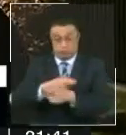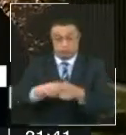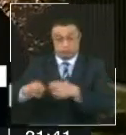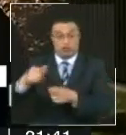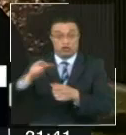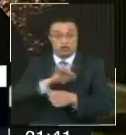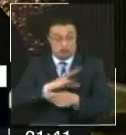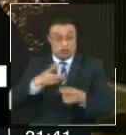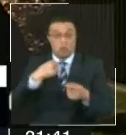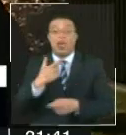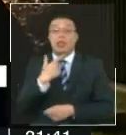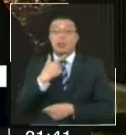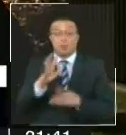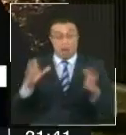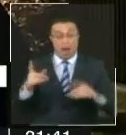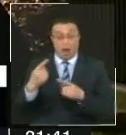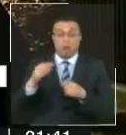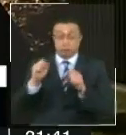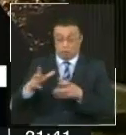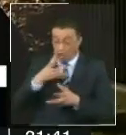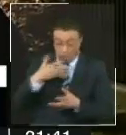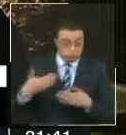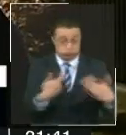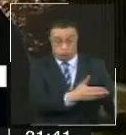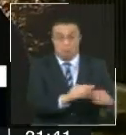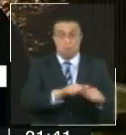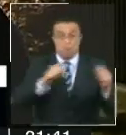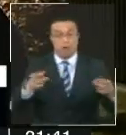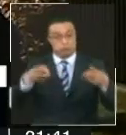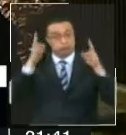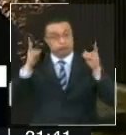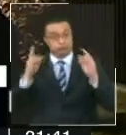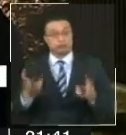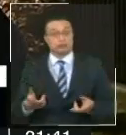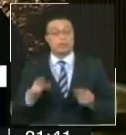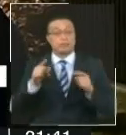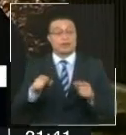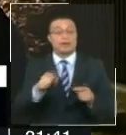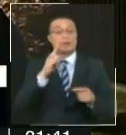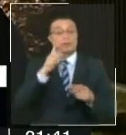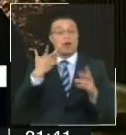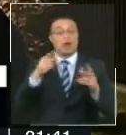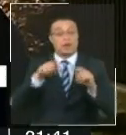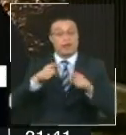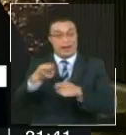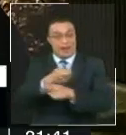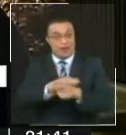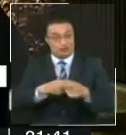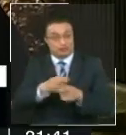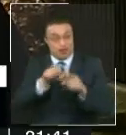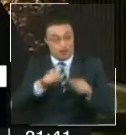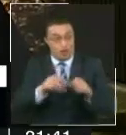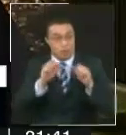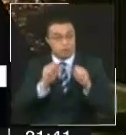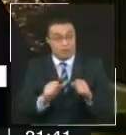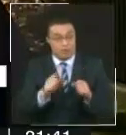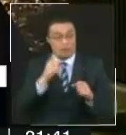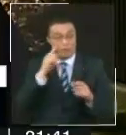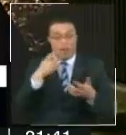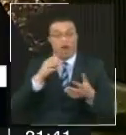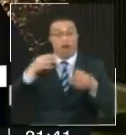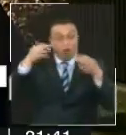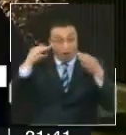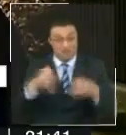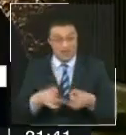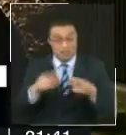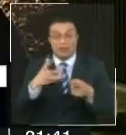a Chile Si hubiera interesado es decir no hay que perder de vista que incluso al margen del contexto en el que tiene lugar esa negociación precisamente confirma que lo